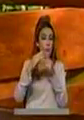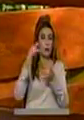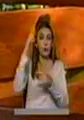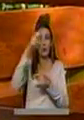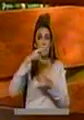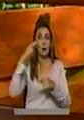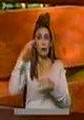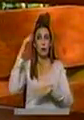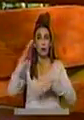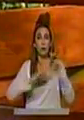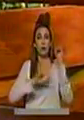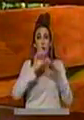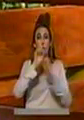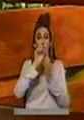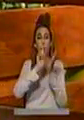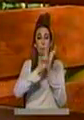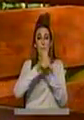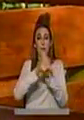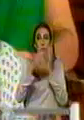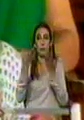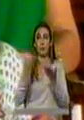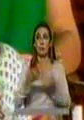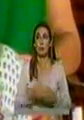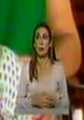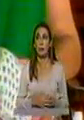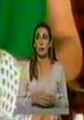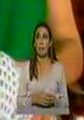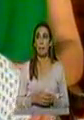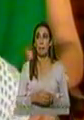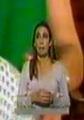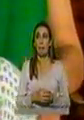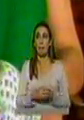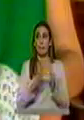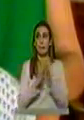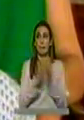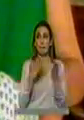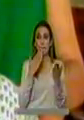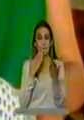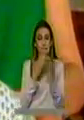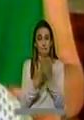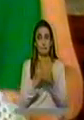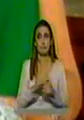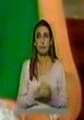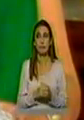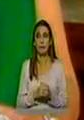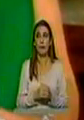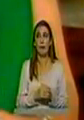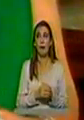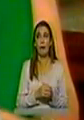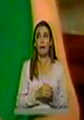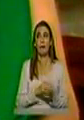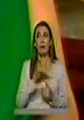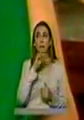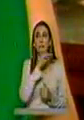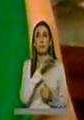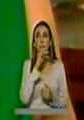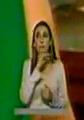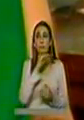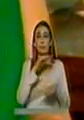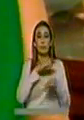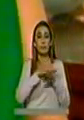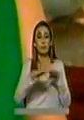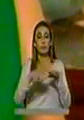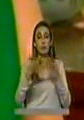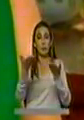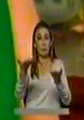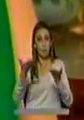en no más allá de un minuto sobre este tema. Por favor. Muchísimas gracias. Quiero decirles a todos que Manta Manabí los espera con los brazos